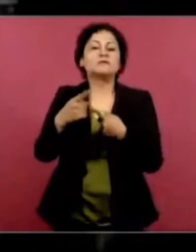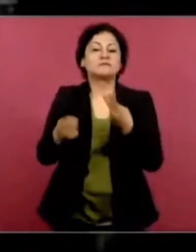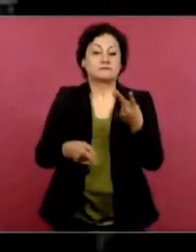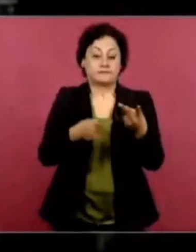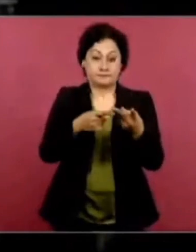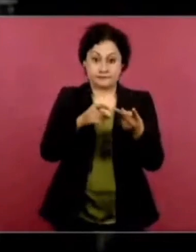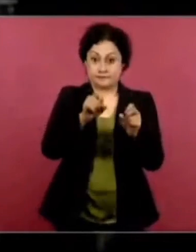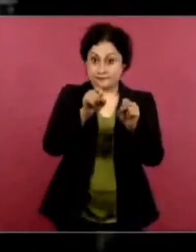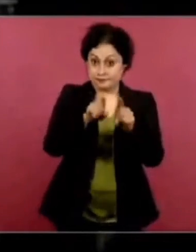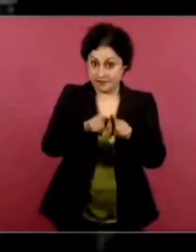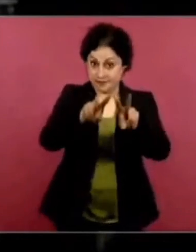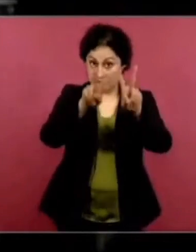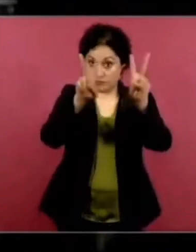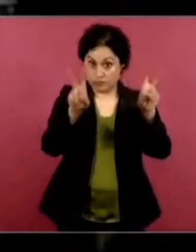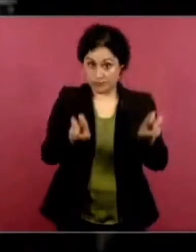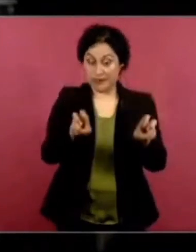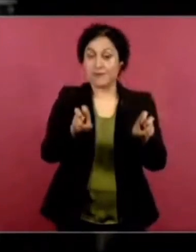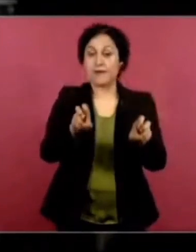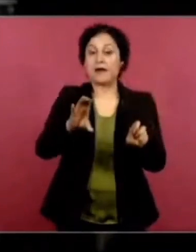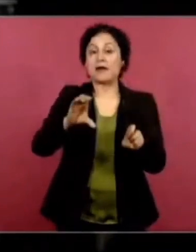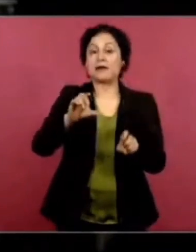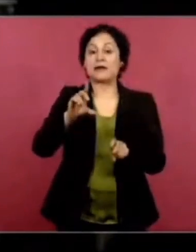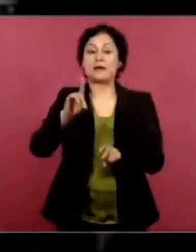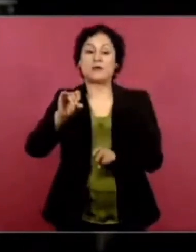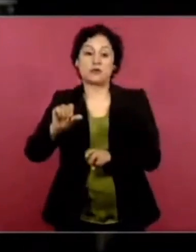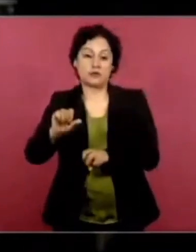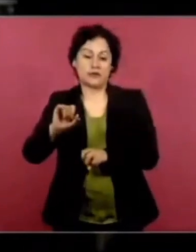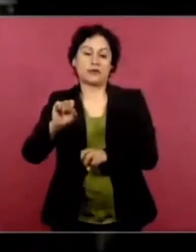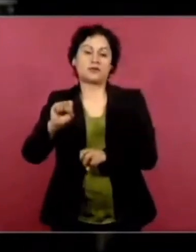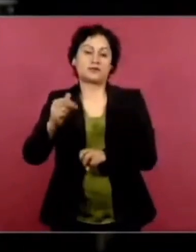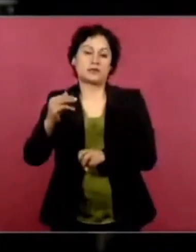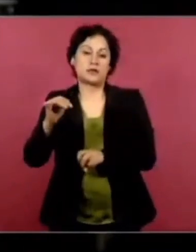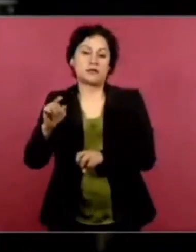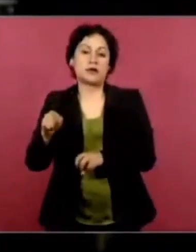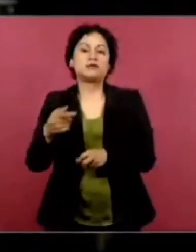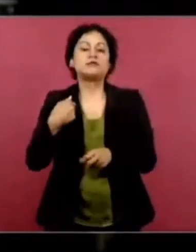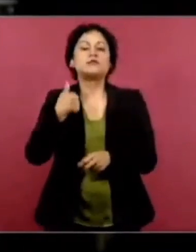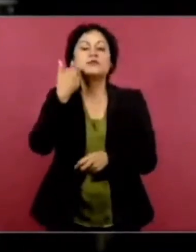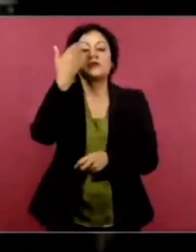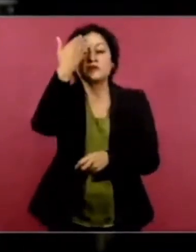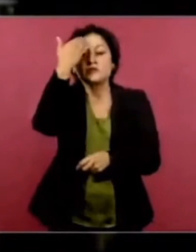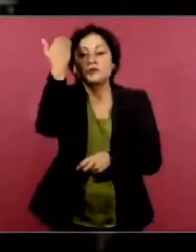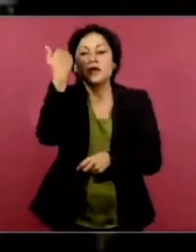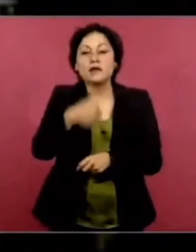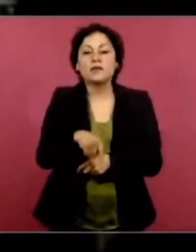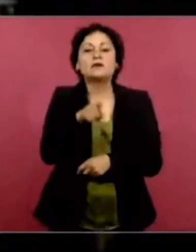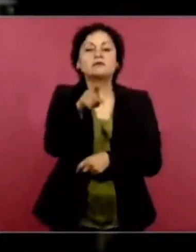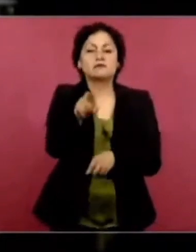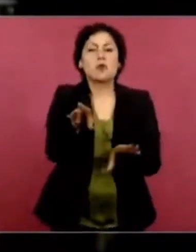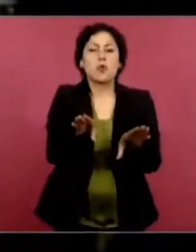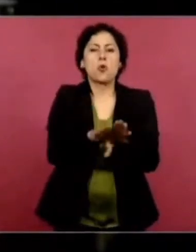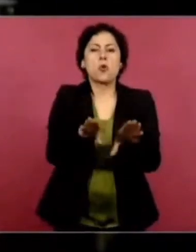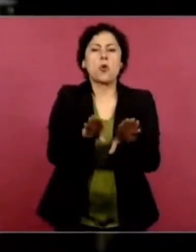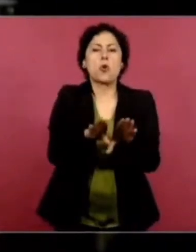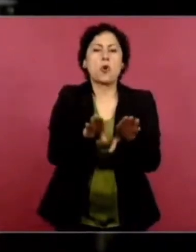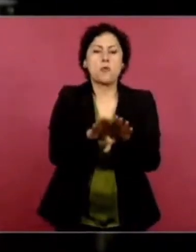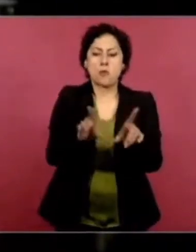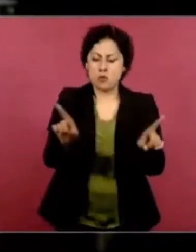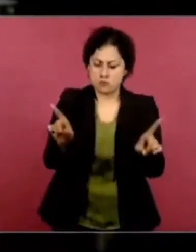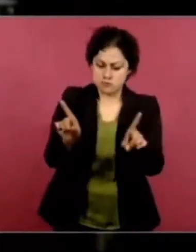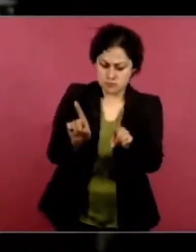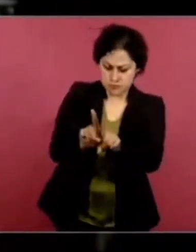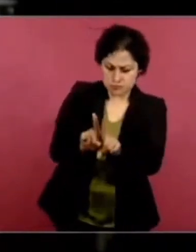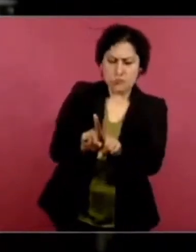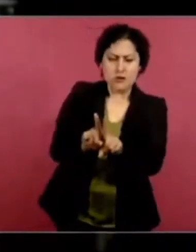saber cómo va a ser su relación de aquí al próximo año, al mes de junio, después de la elección, con Claudia